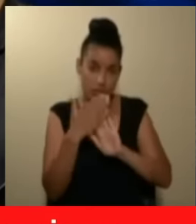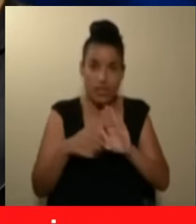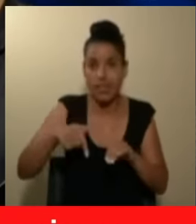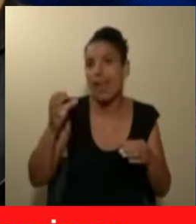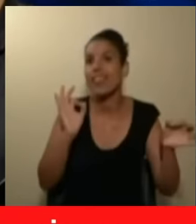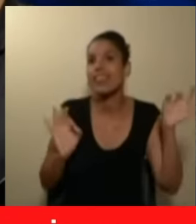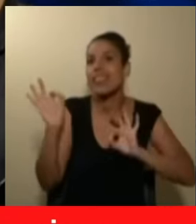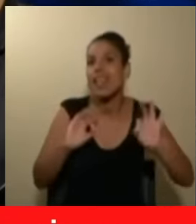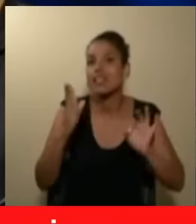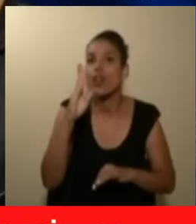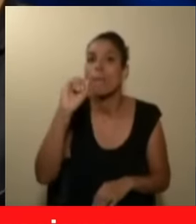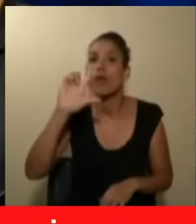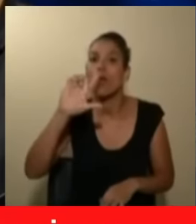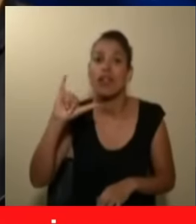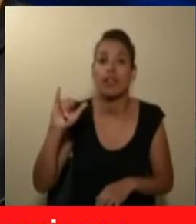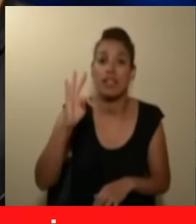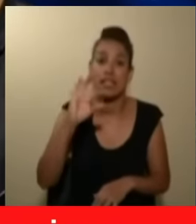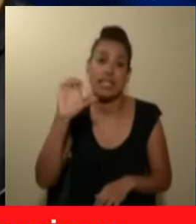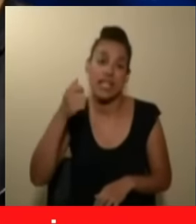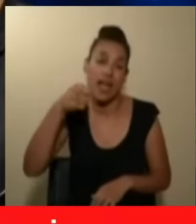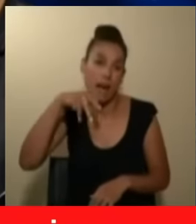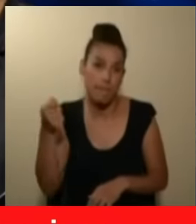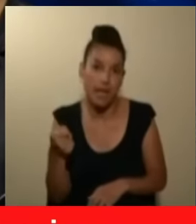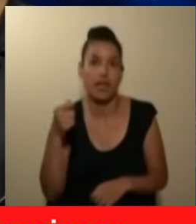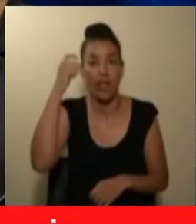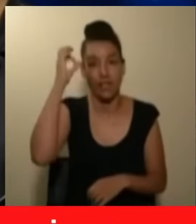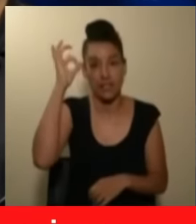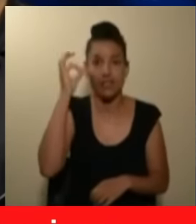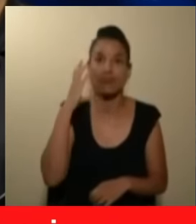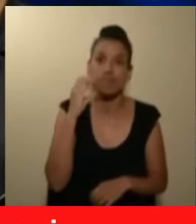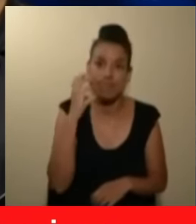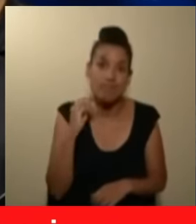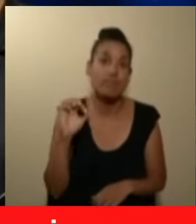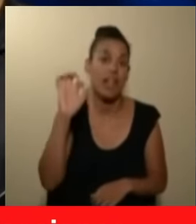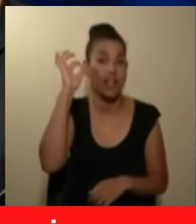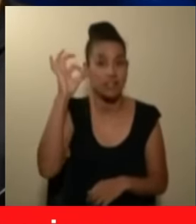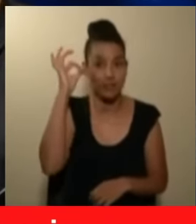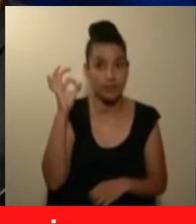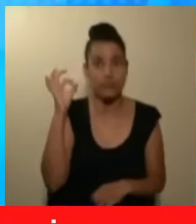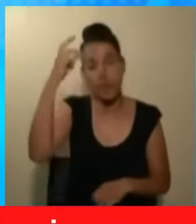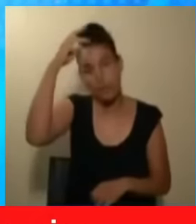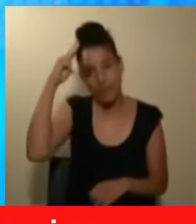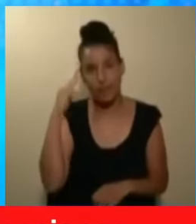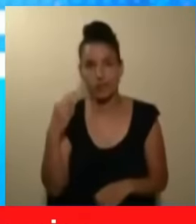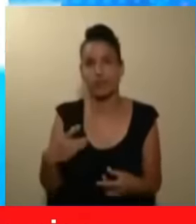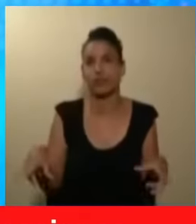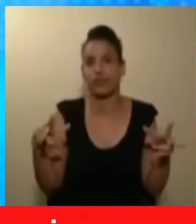los senadores Mario Vergara del Frente Amplio y Gustavo Penades del Partido Nacional. Pausa y continuamos.